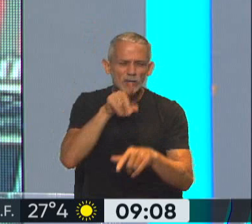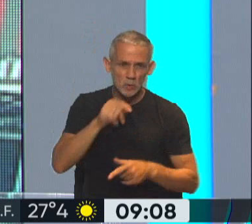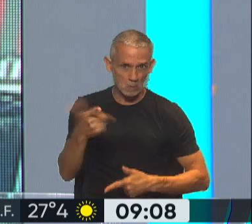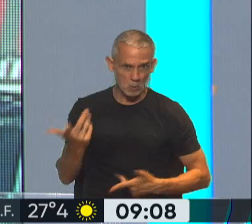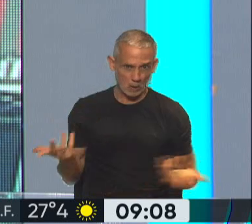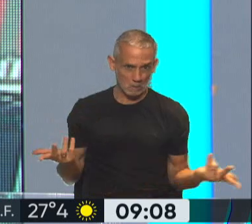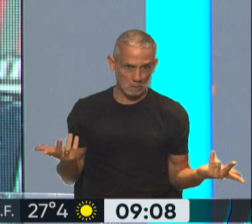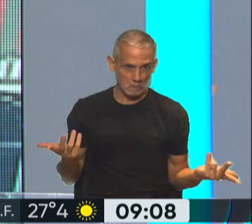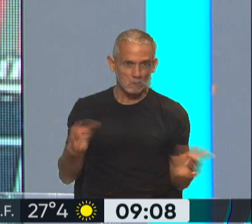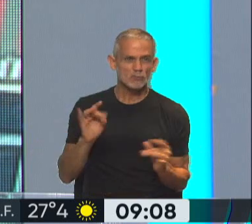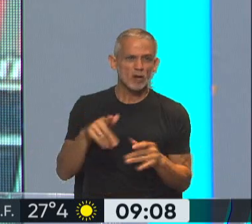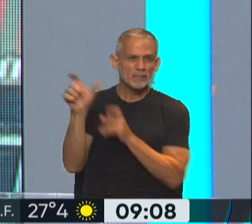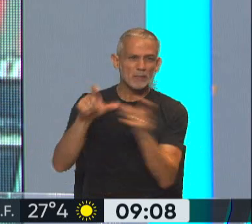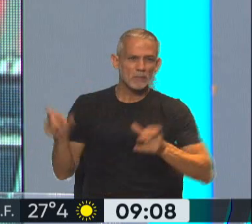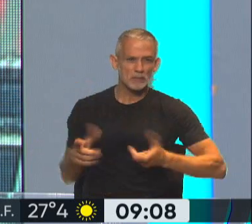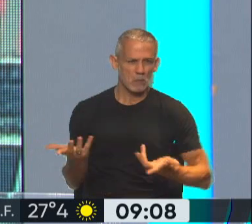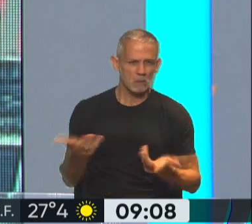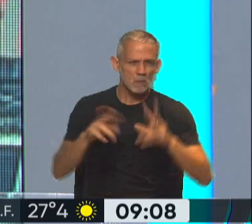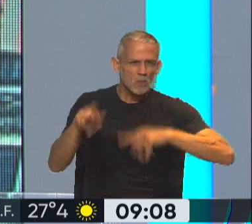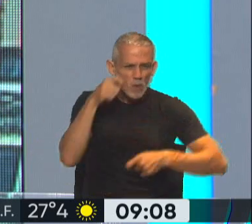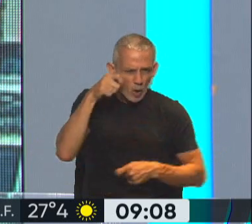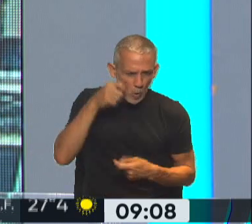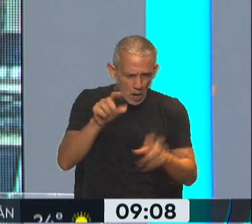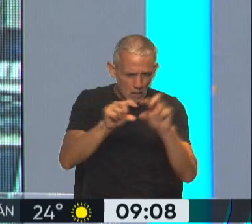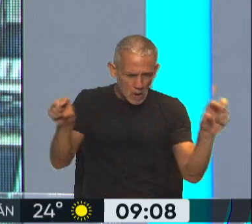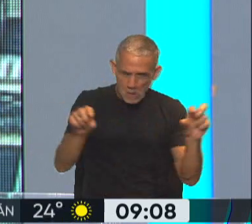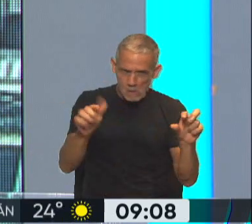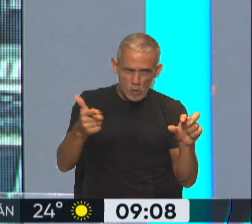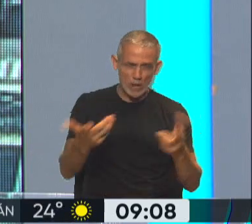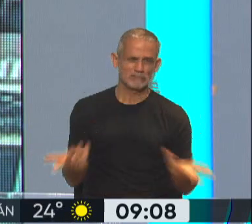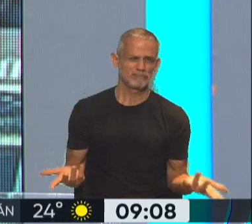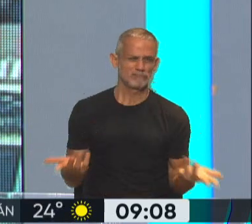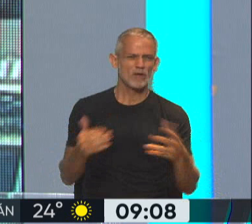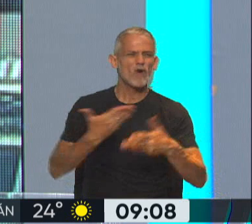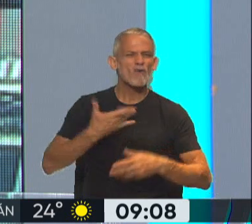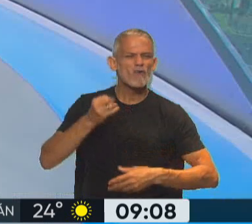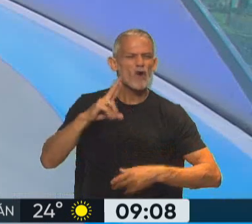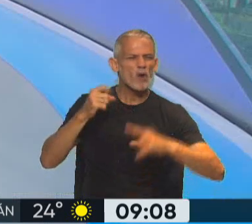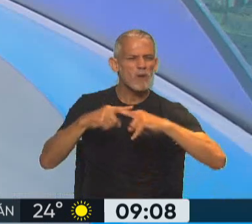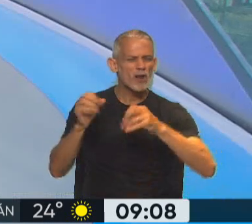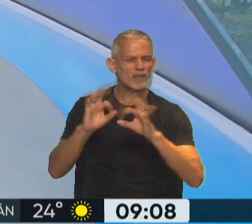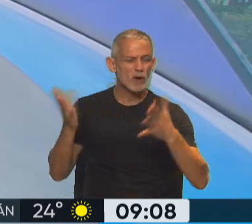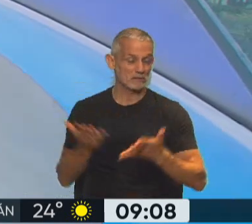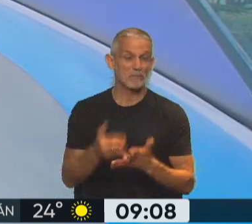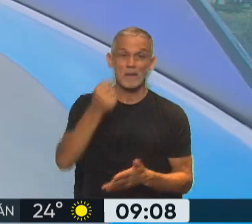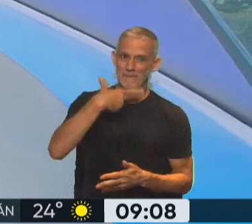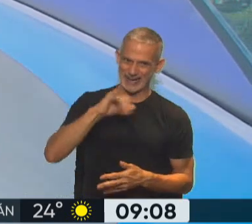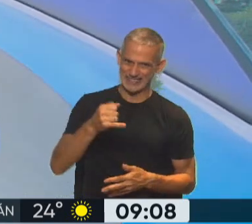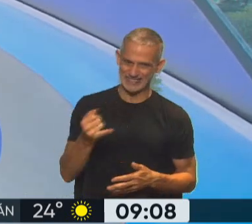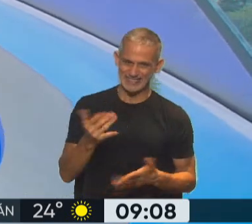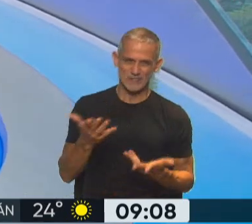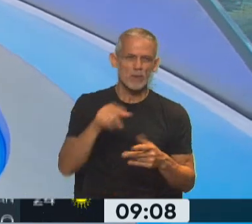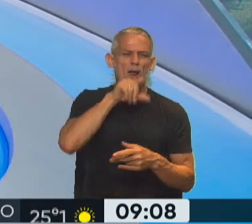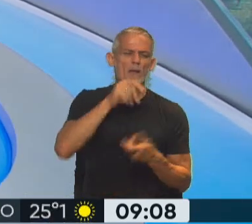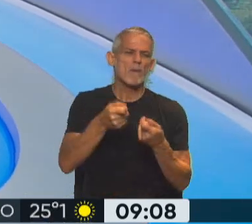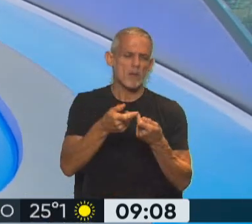solamente los integrantes si uno lo buscan Google no existe vamos a ver qué es esta organización es que por ejemplo Mauricio macri Sí sí a